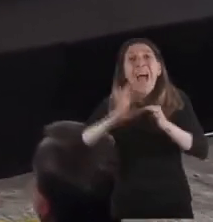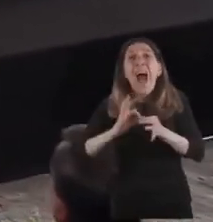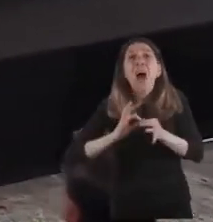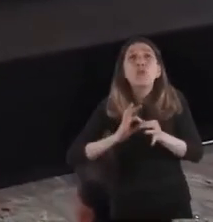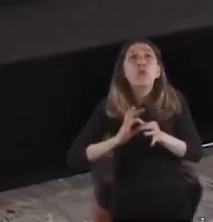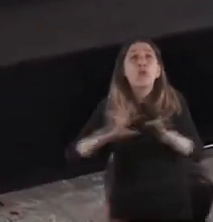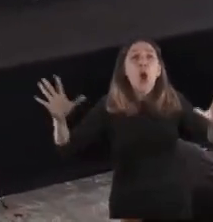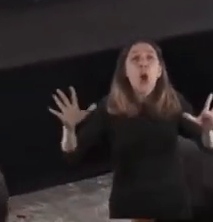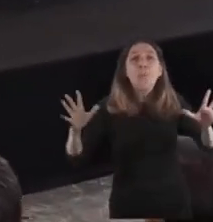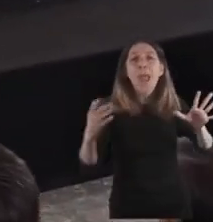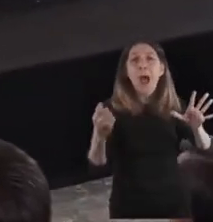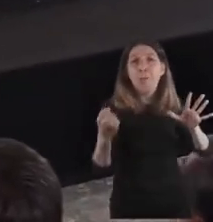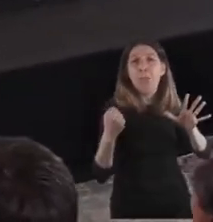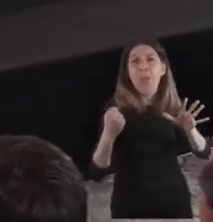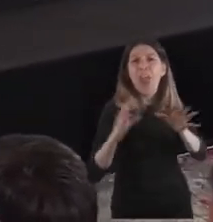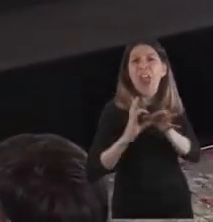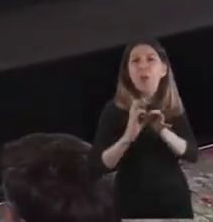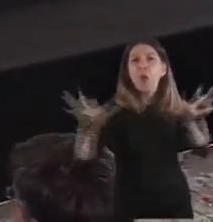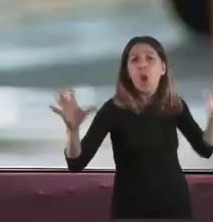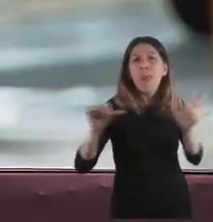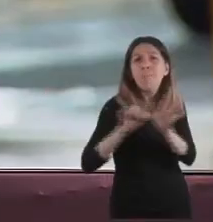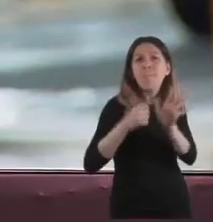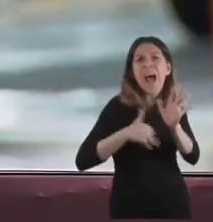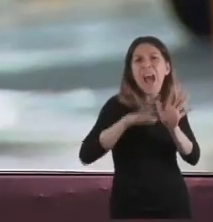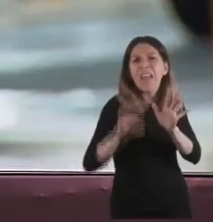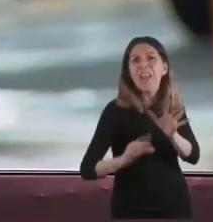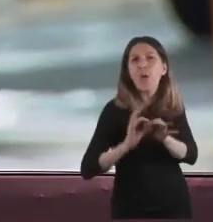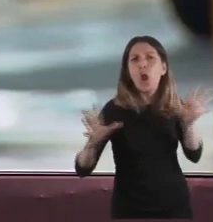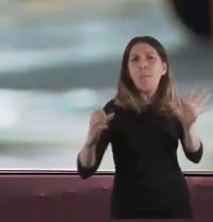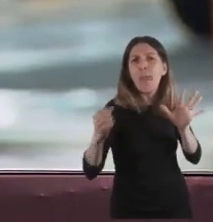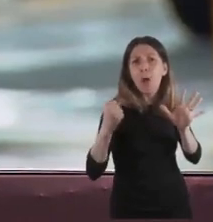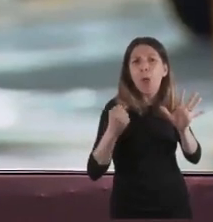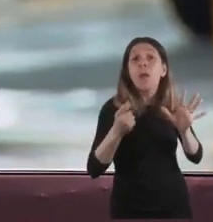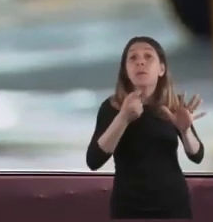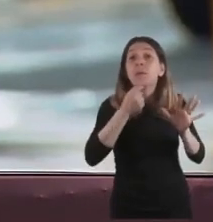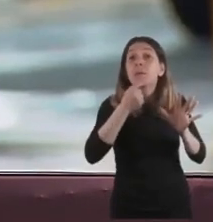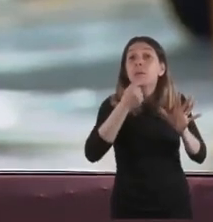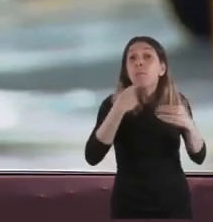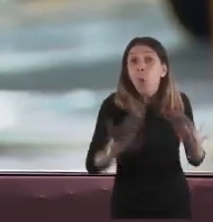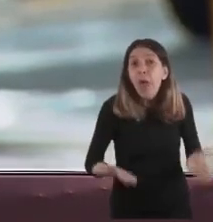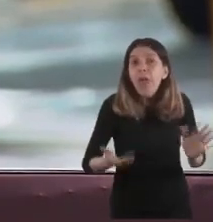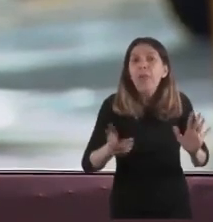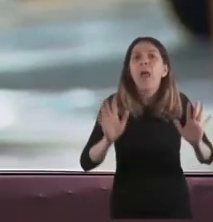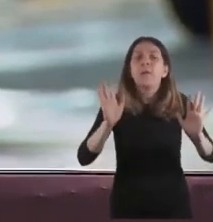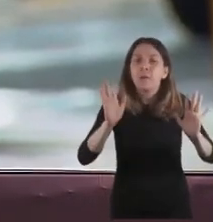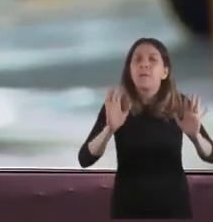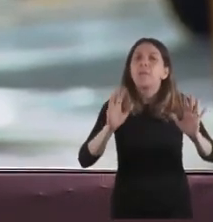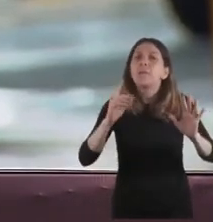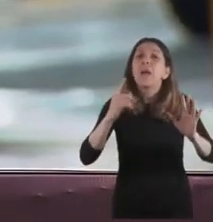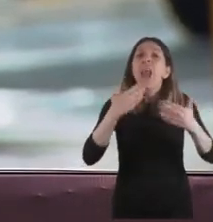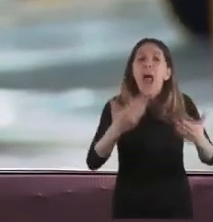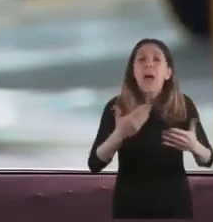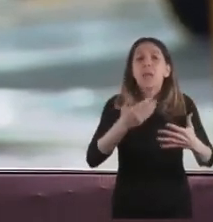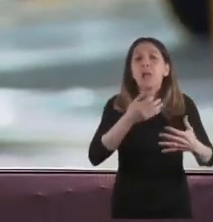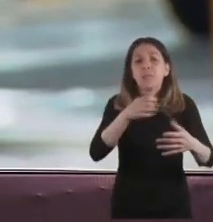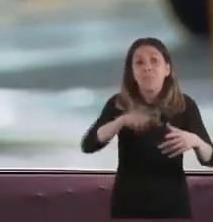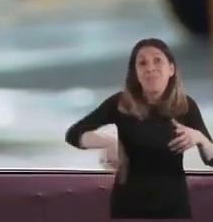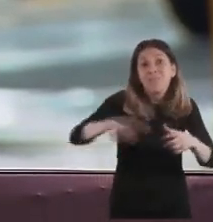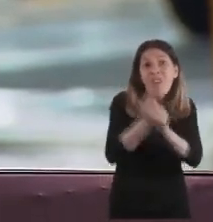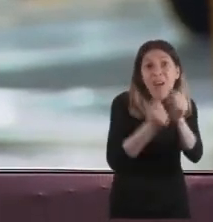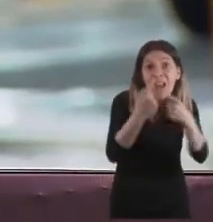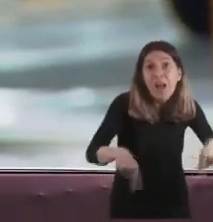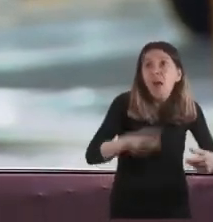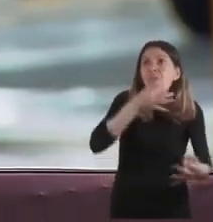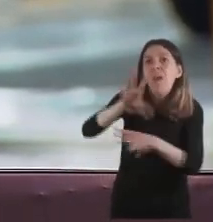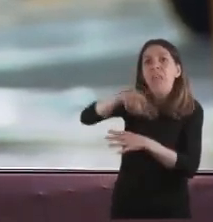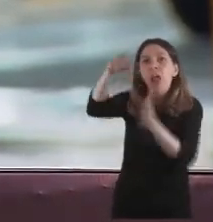que podemos lograr como país es si tenemos la capacidad de vender el trabajo argentino al mundo. Instrumentos